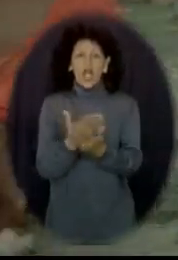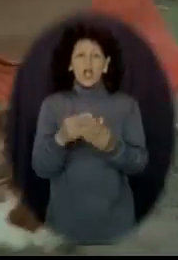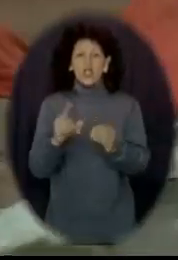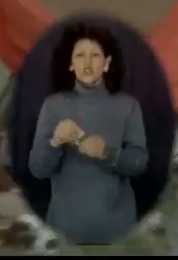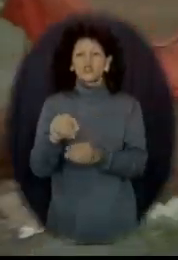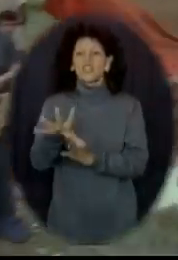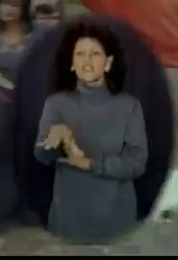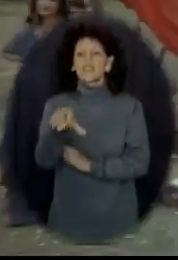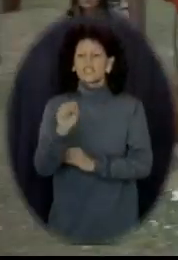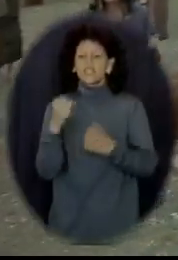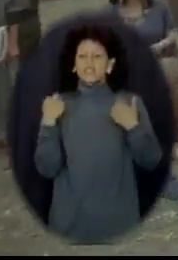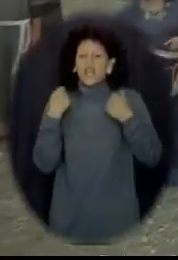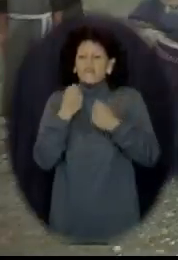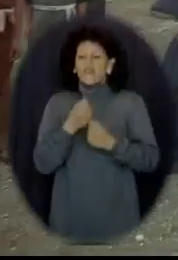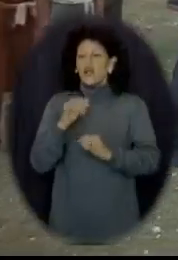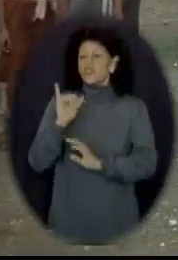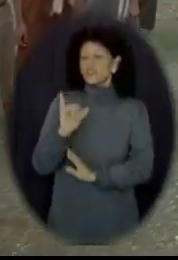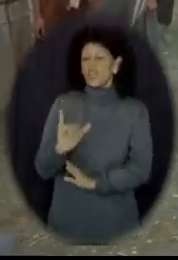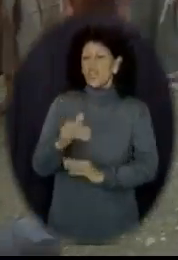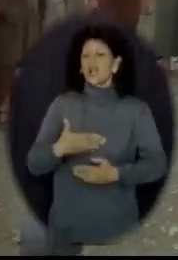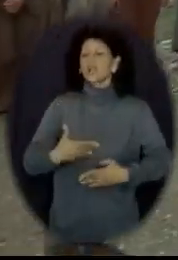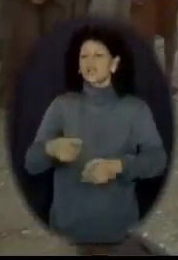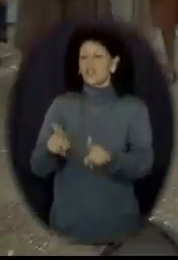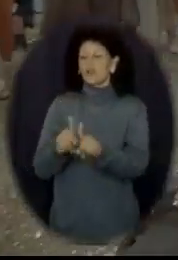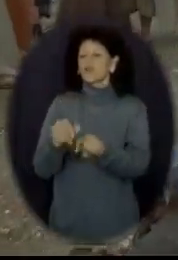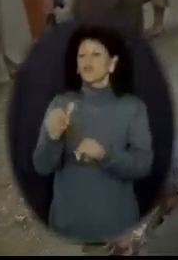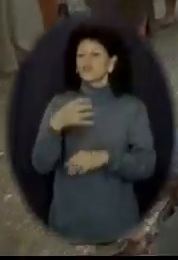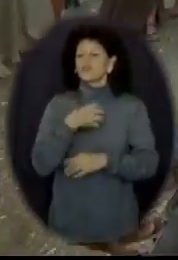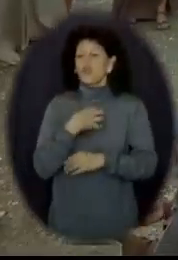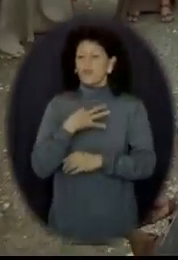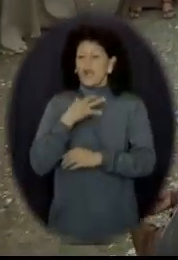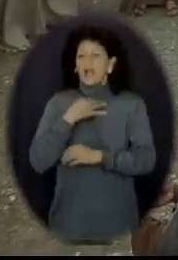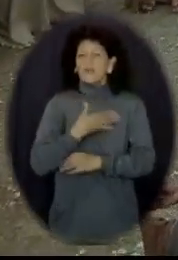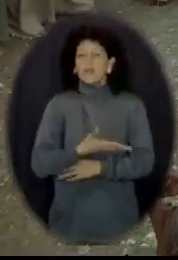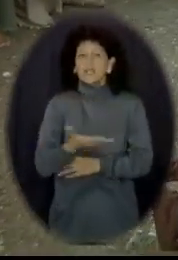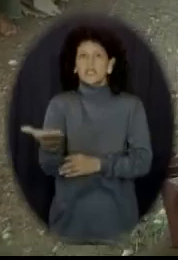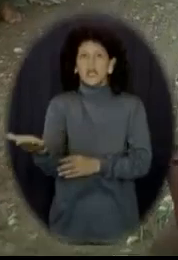Y si alguien te quita la capa, déjale que se lleve también tu camisa.